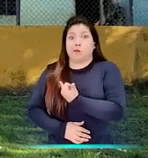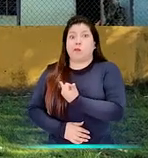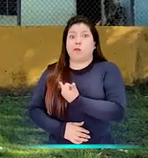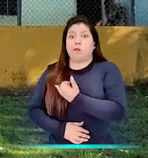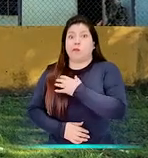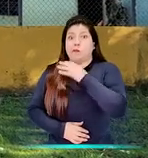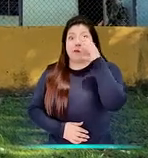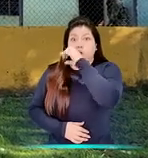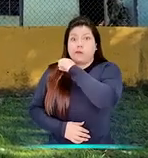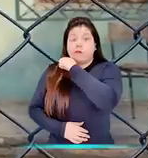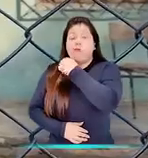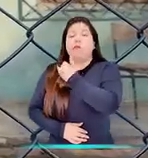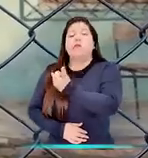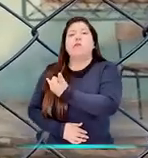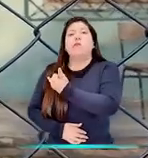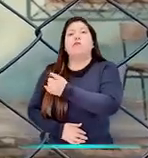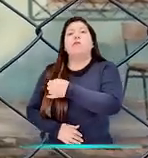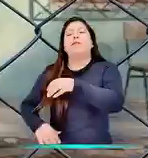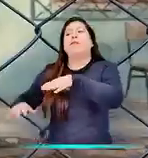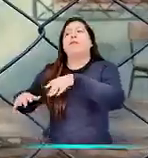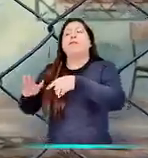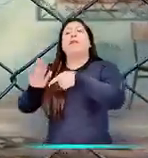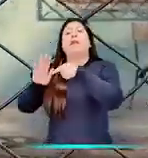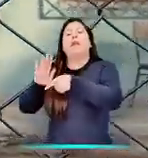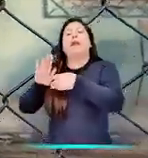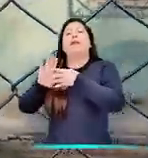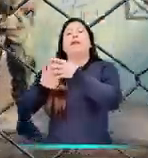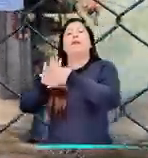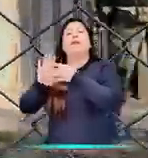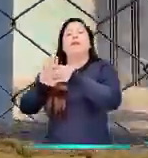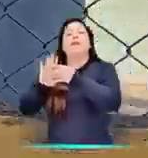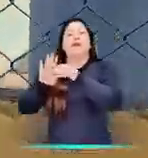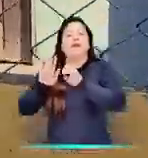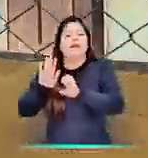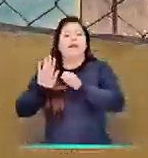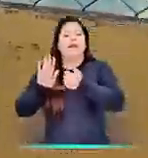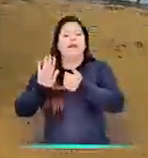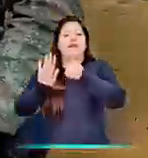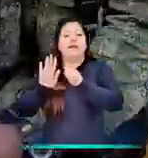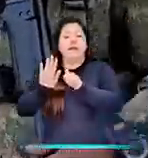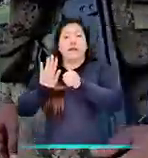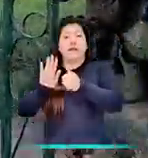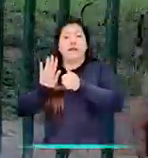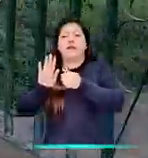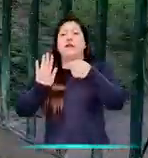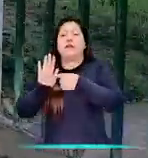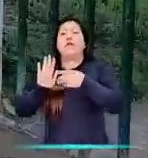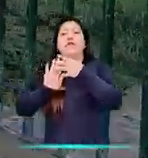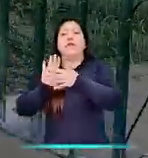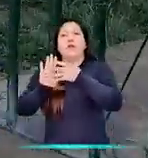Acá, como podemos apreciar, está el E10, listado de sufragantes.